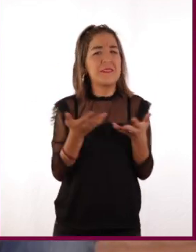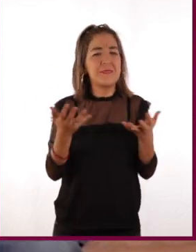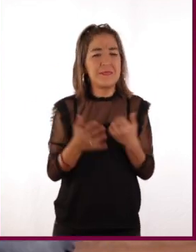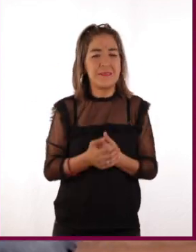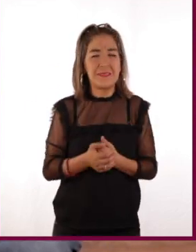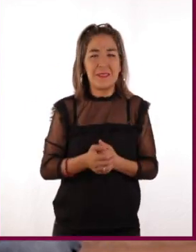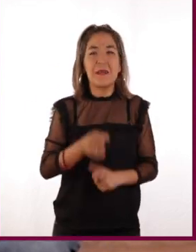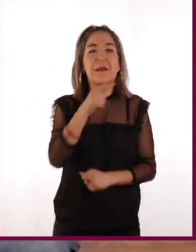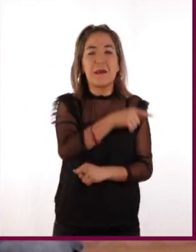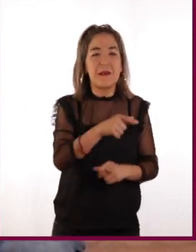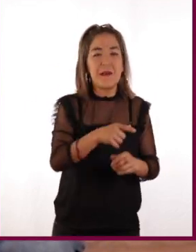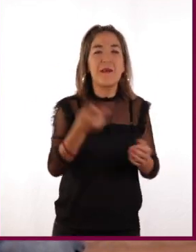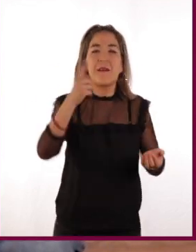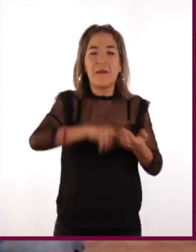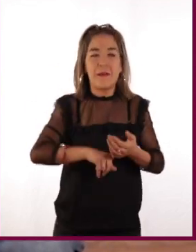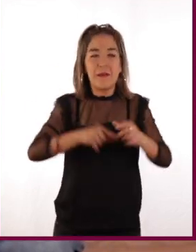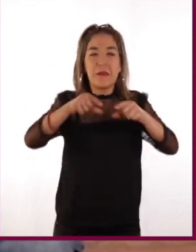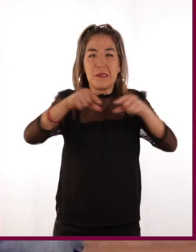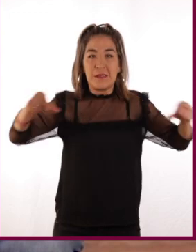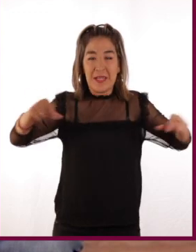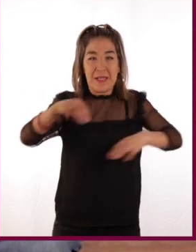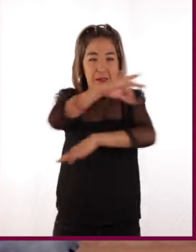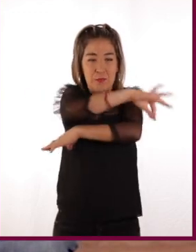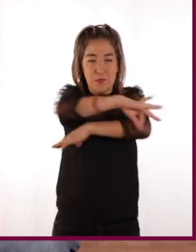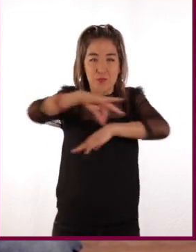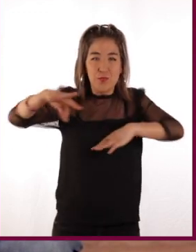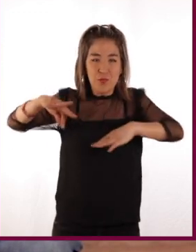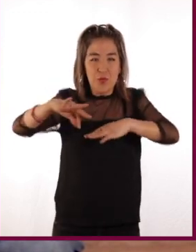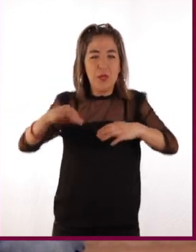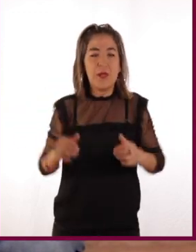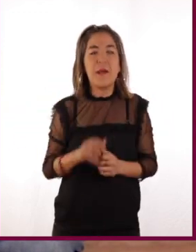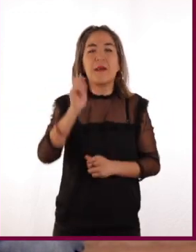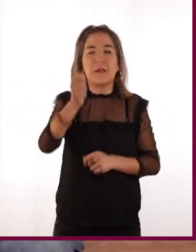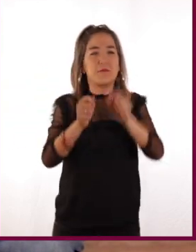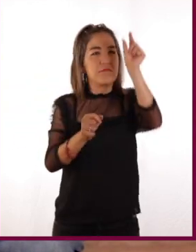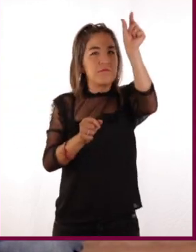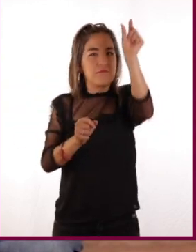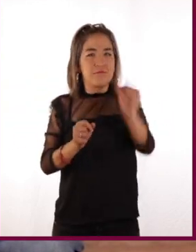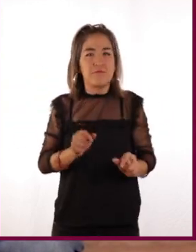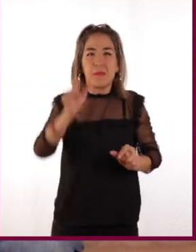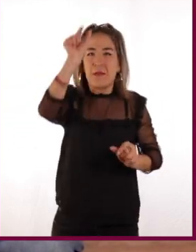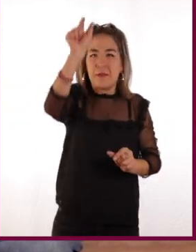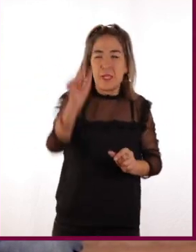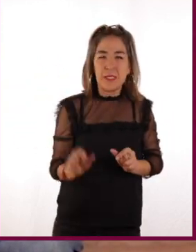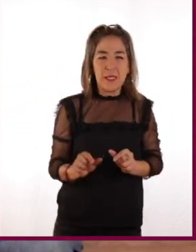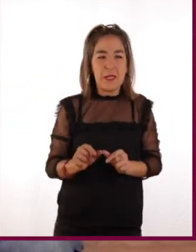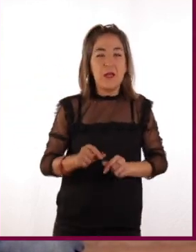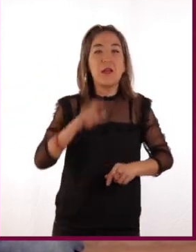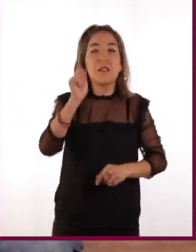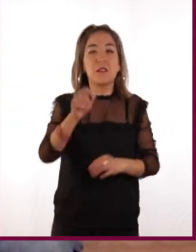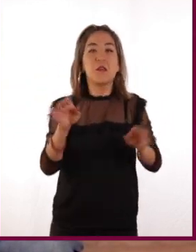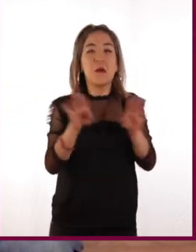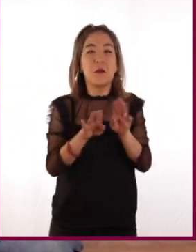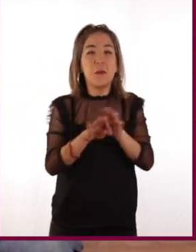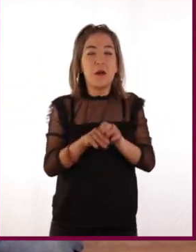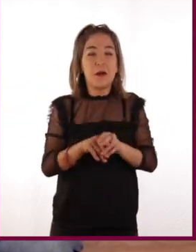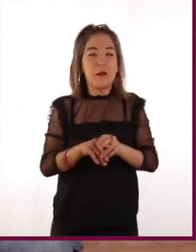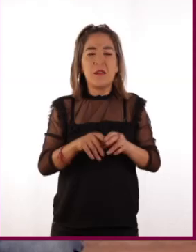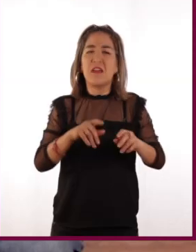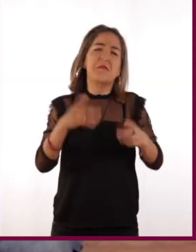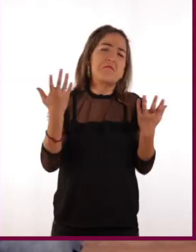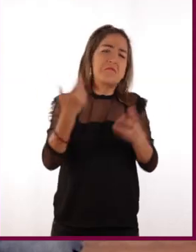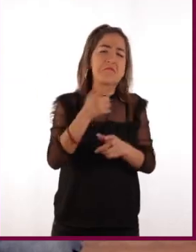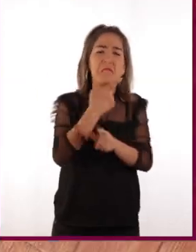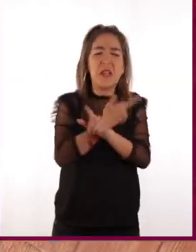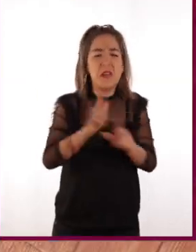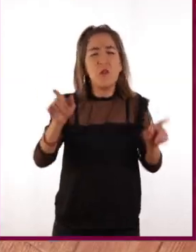primero que vamos a hacer es tomar nuestra regla y trazar líneas rectas verticales, pero no necesariamente de una orilla de papel